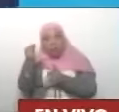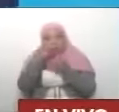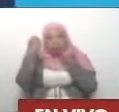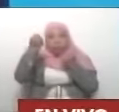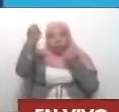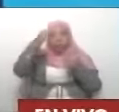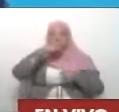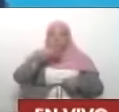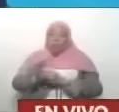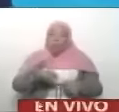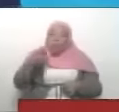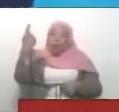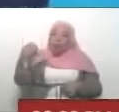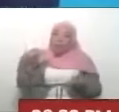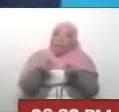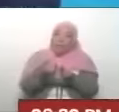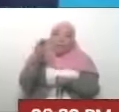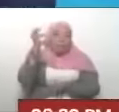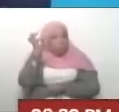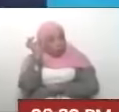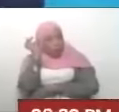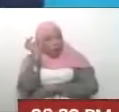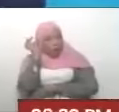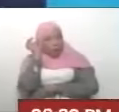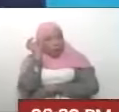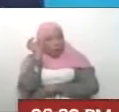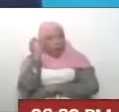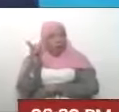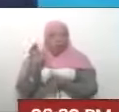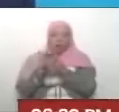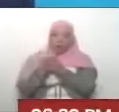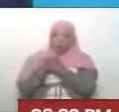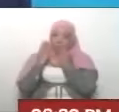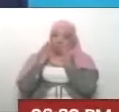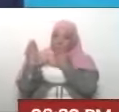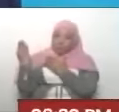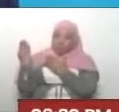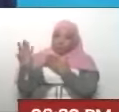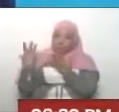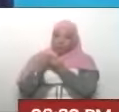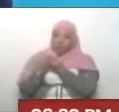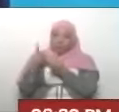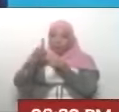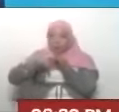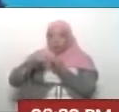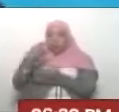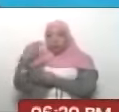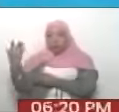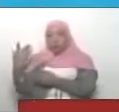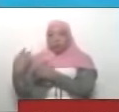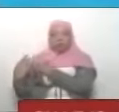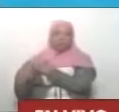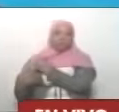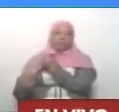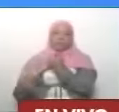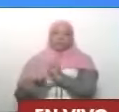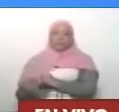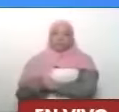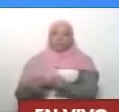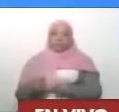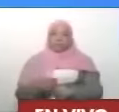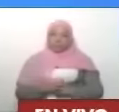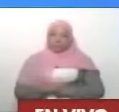que ayer y hoy tienen las mujeres. Y si no, pregúnteselo a su compañera que siempre está ahí con usted. Correcto. Ahora